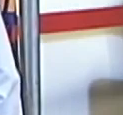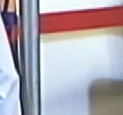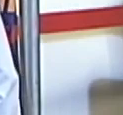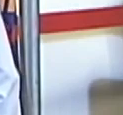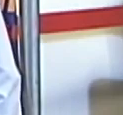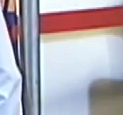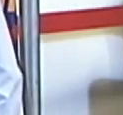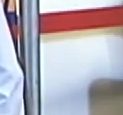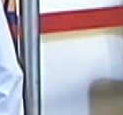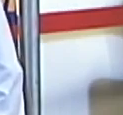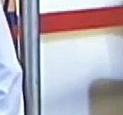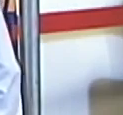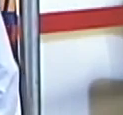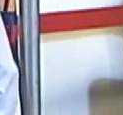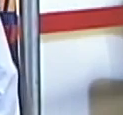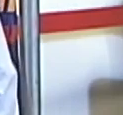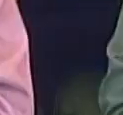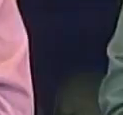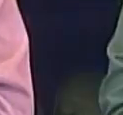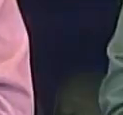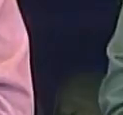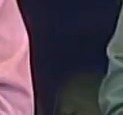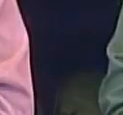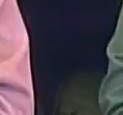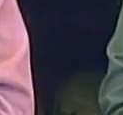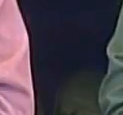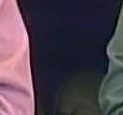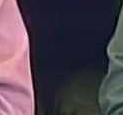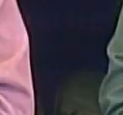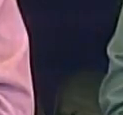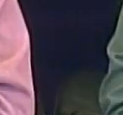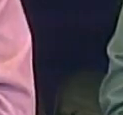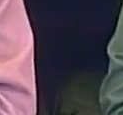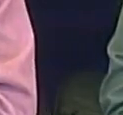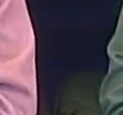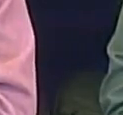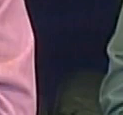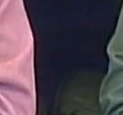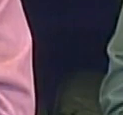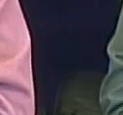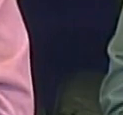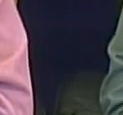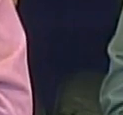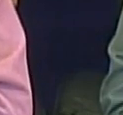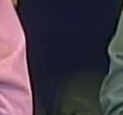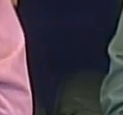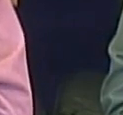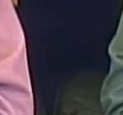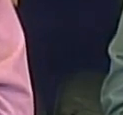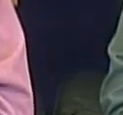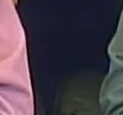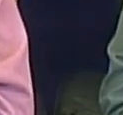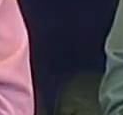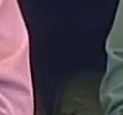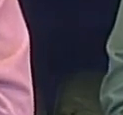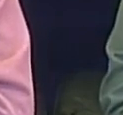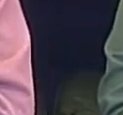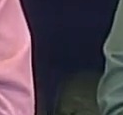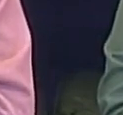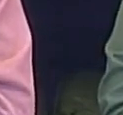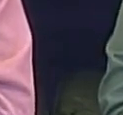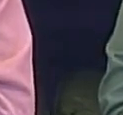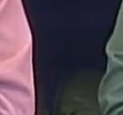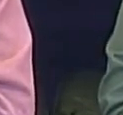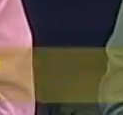marcha hasta ahora el proceso electoral municipal. Hoy, el pueblo de Venezuela está